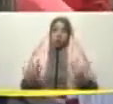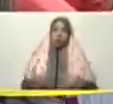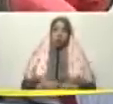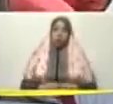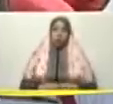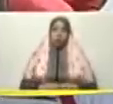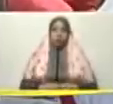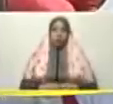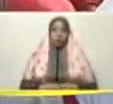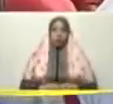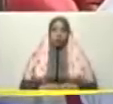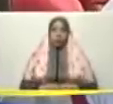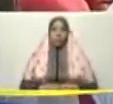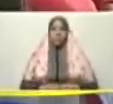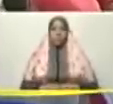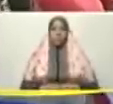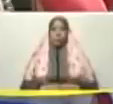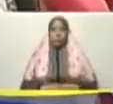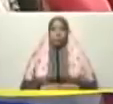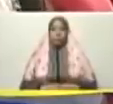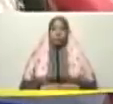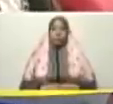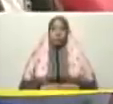un elemento vital compañero